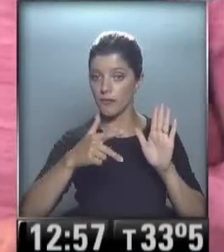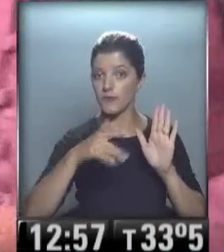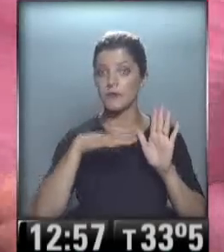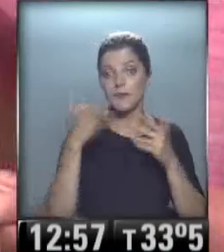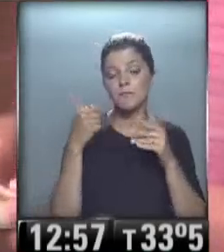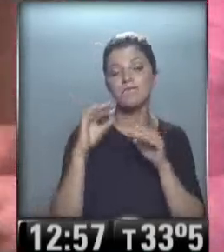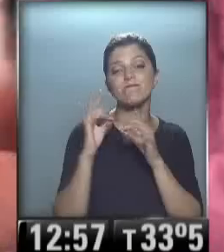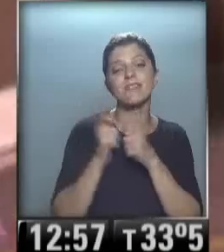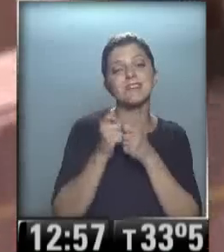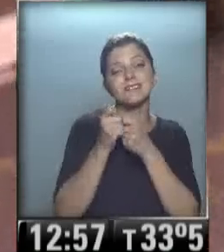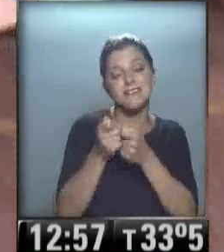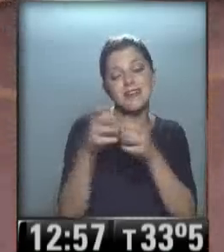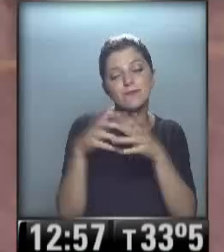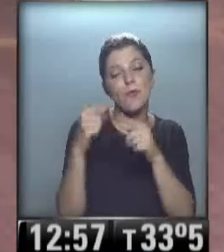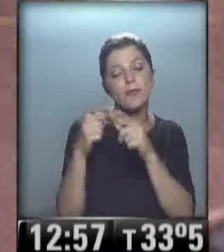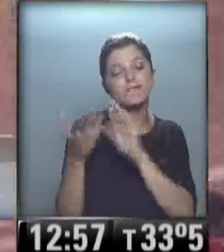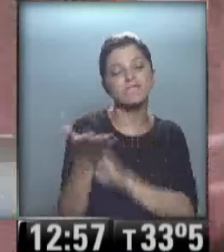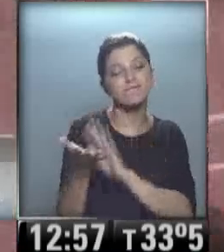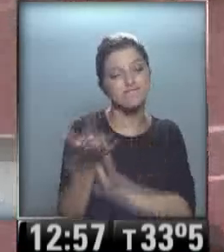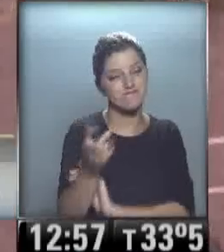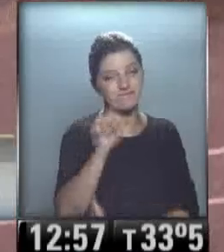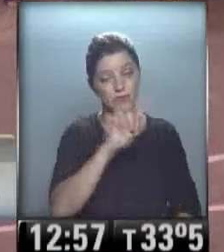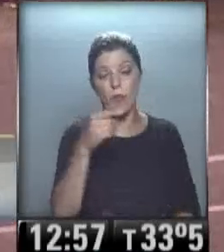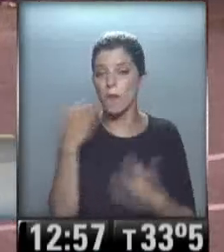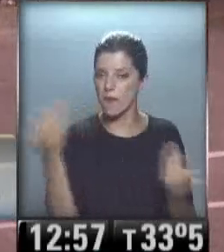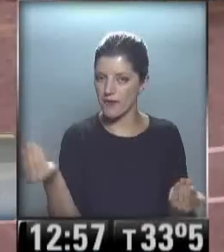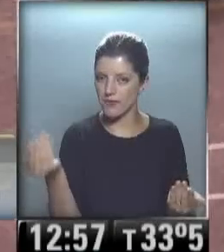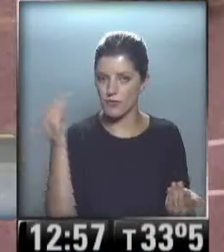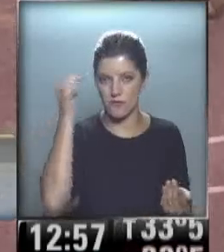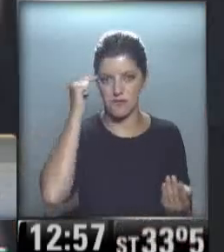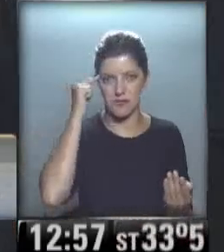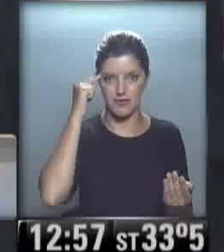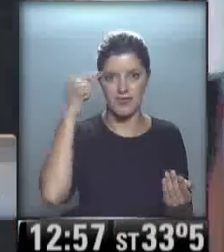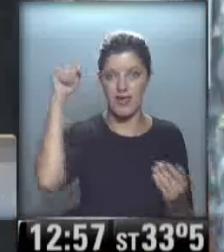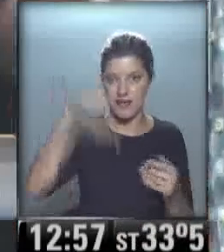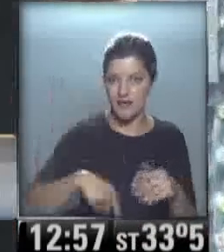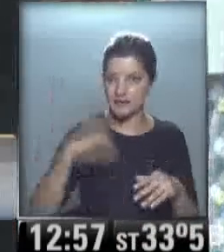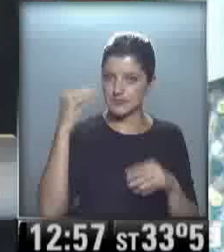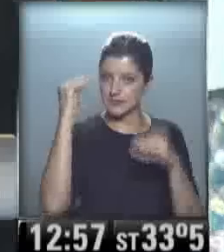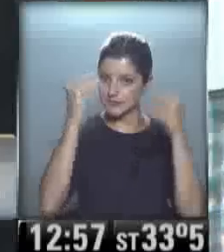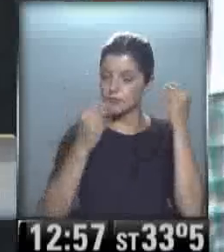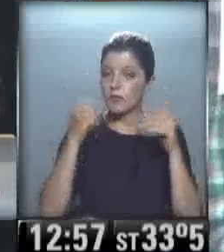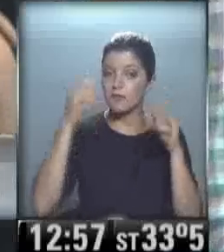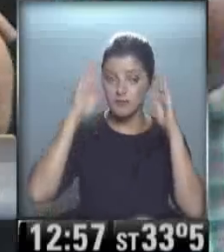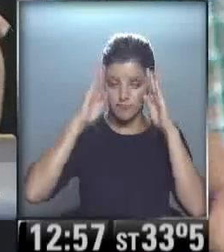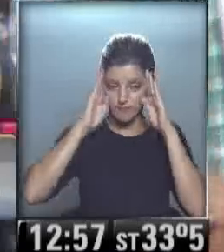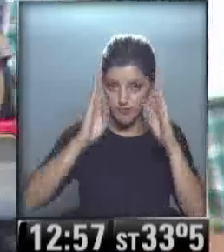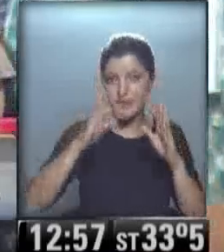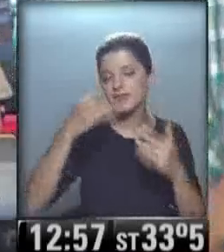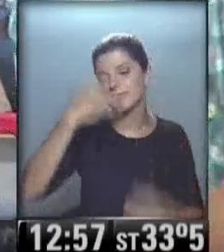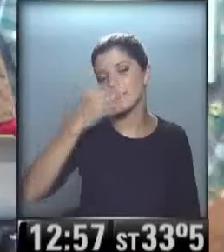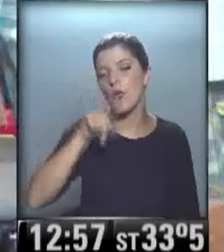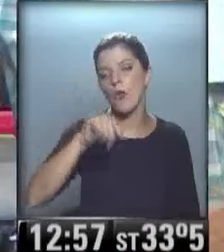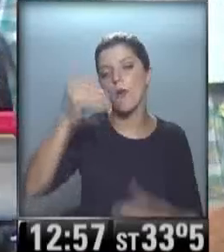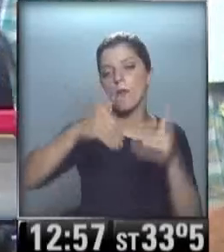cerca de identificarse con la derecha justamente inclusive ahí se piensa que puede haber una abstención importante y si no hay abstención muy probablemente ese voto se